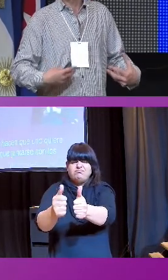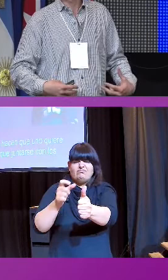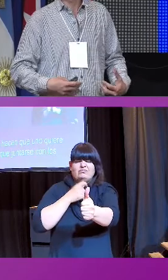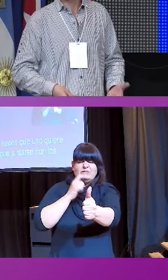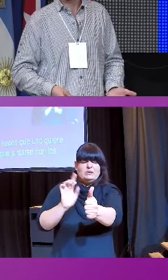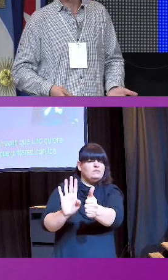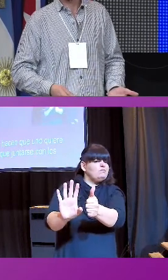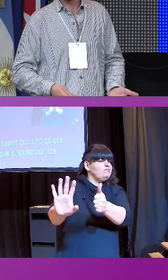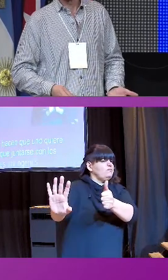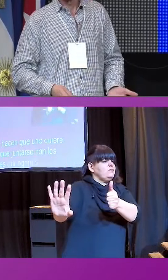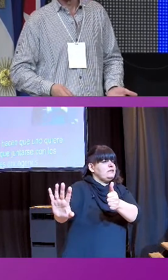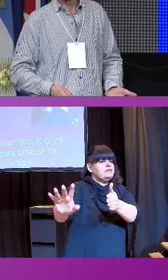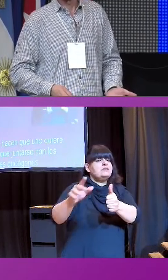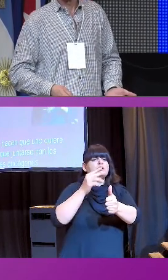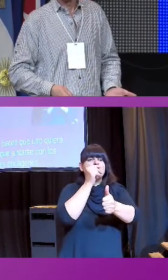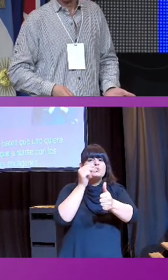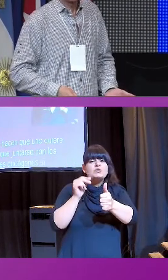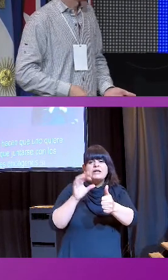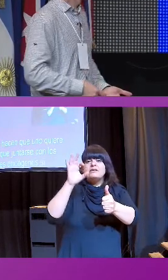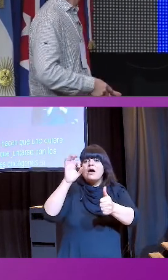secreción de opioides endógenos, ¿sí?